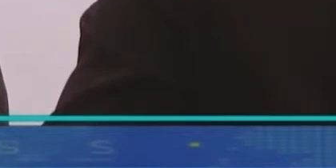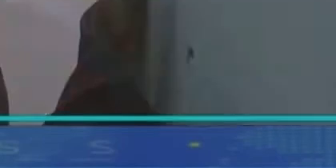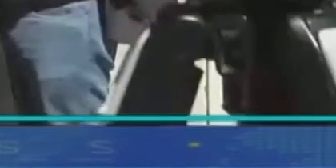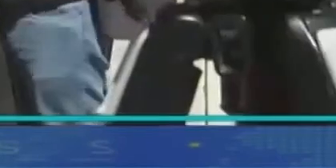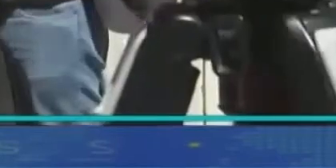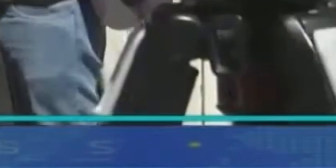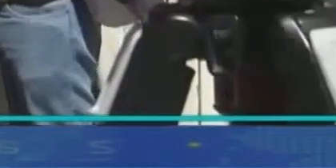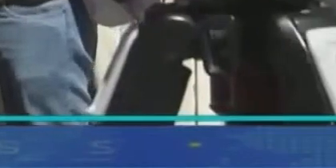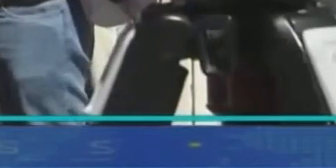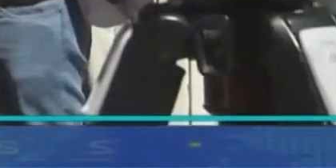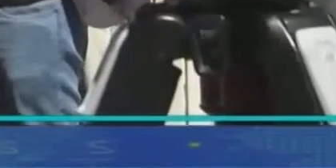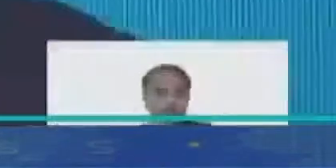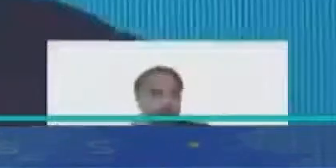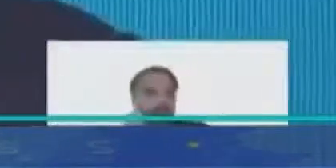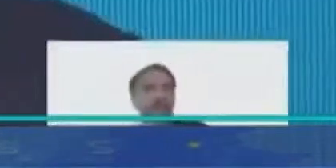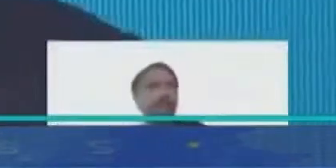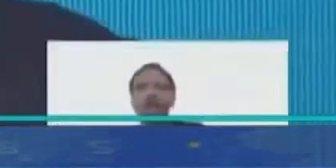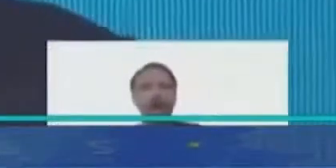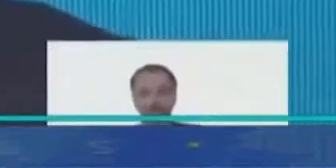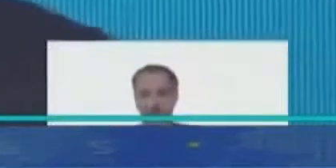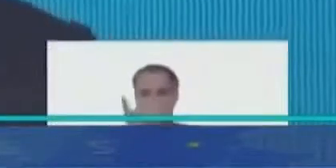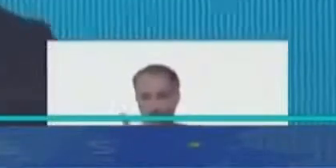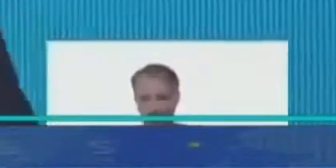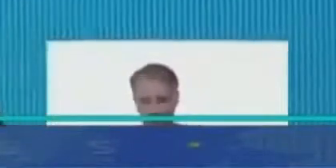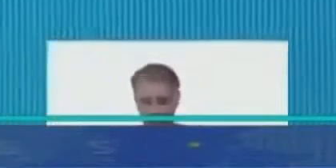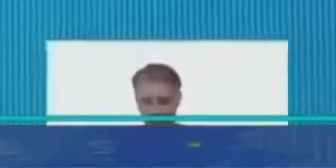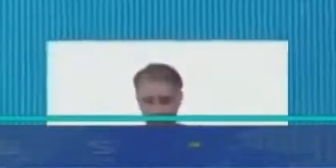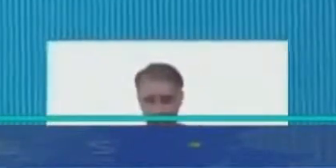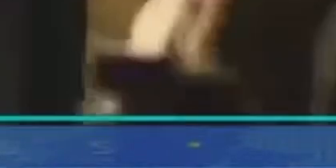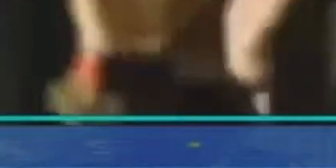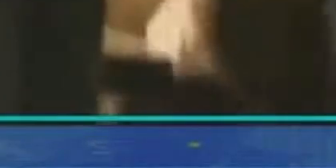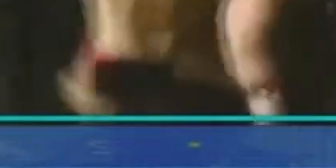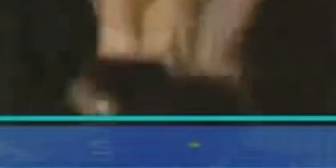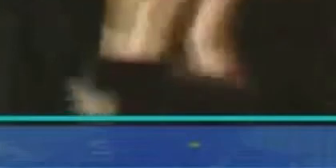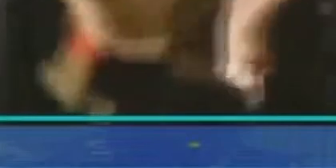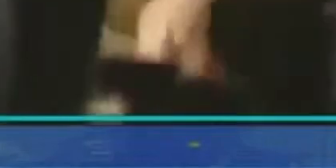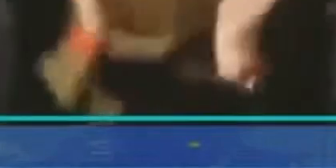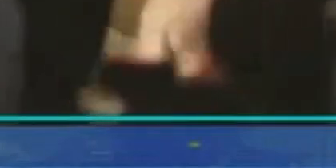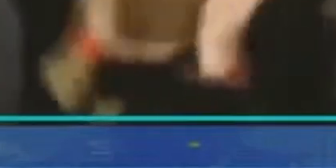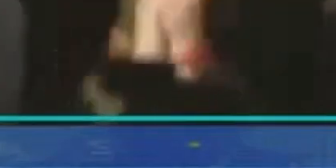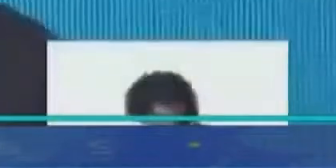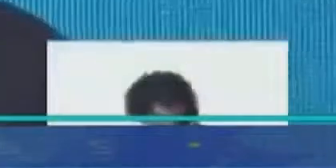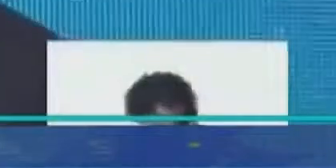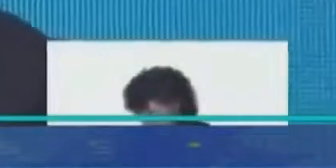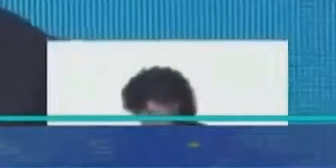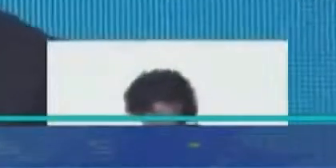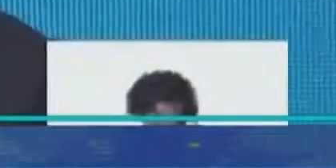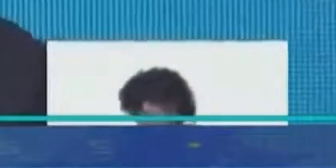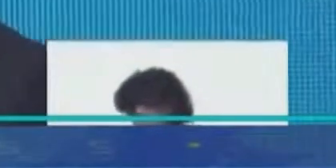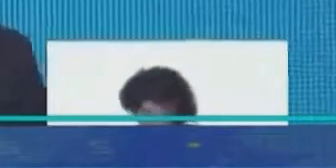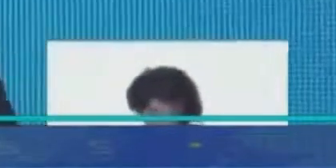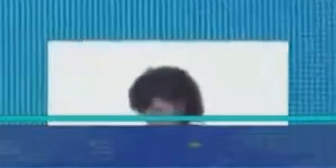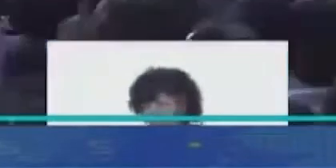y Patricia. La ciudadanía será la que elija. En ese sentido, los integrantes de la Unión Cívica Radical señalan que se debe ir